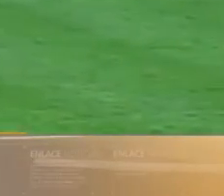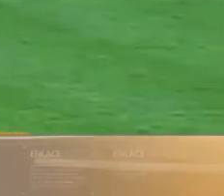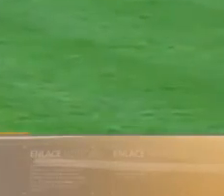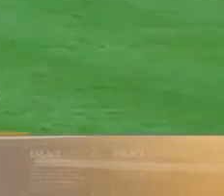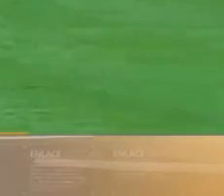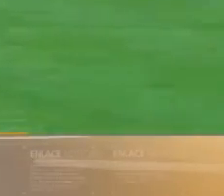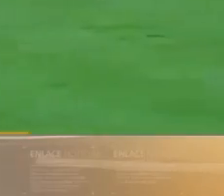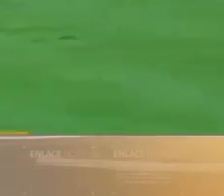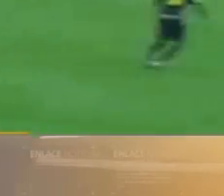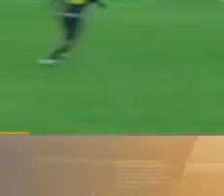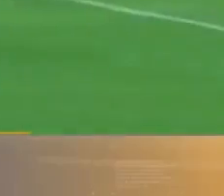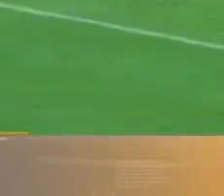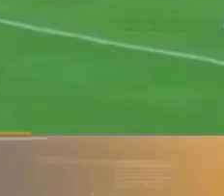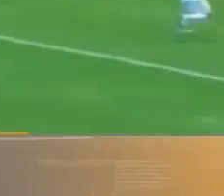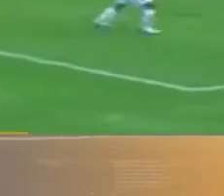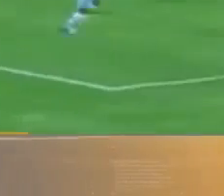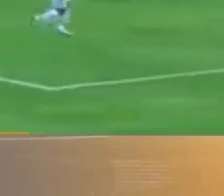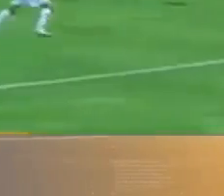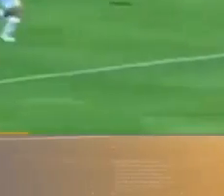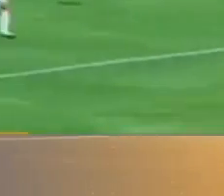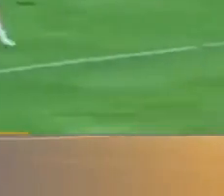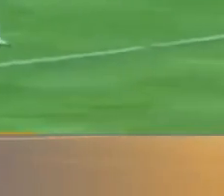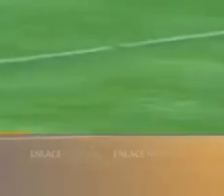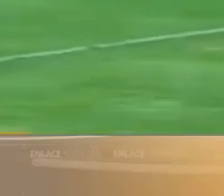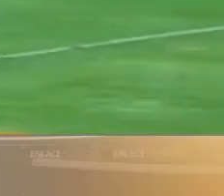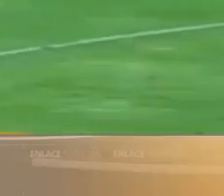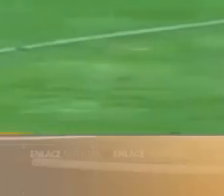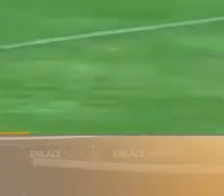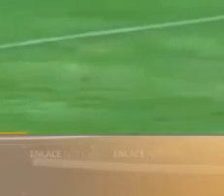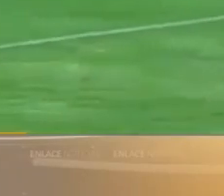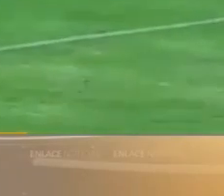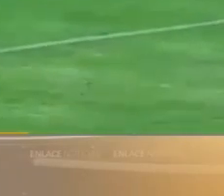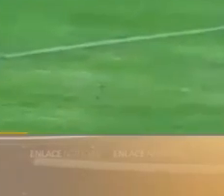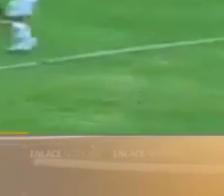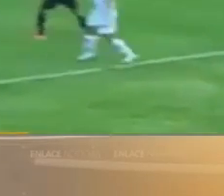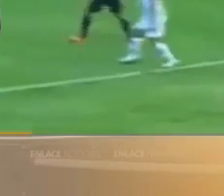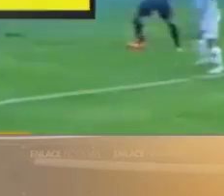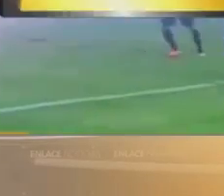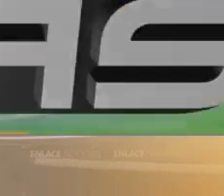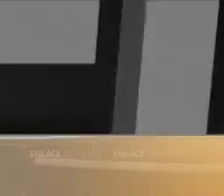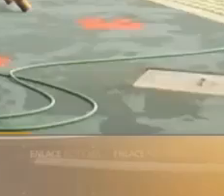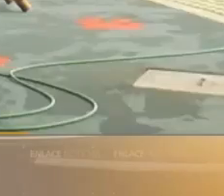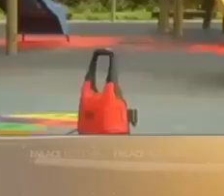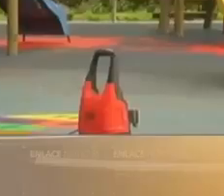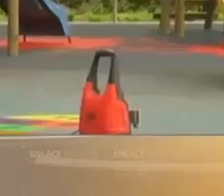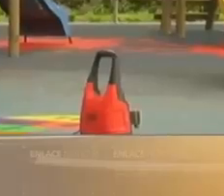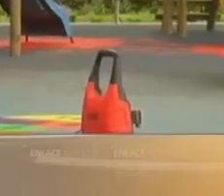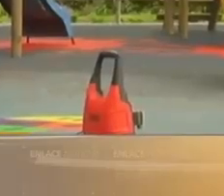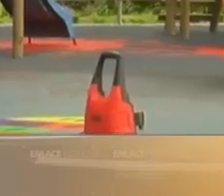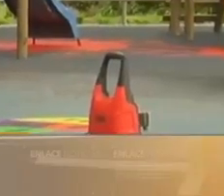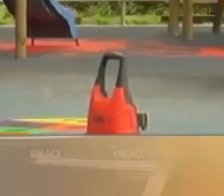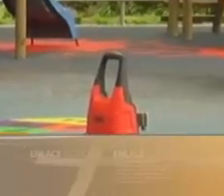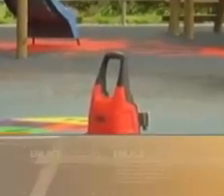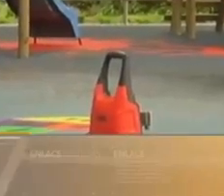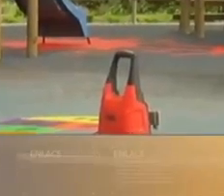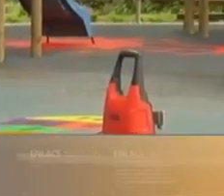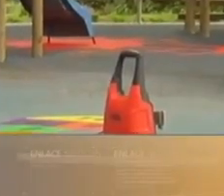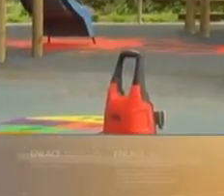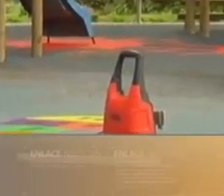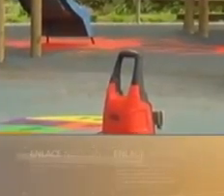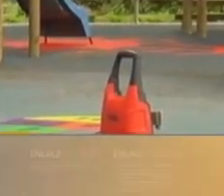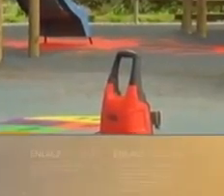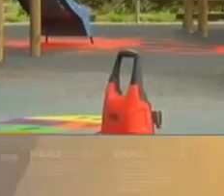Petrolera y Chico Fútbol Club fue aplazado. De igual forma, dos compromisos más se vieron afectados. Y en La Mira, mañana a las